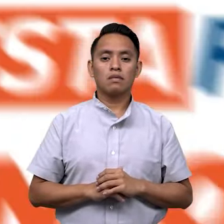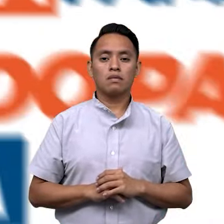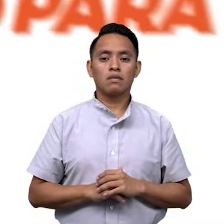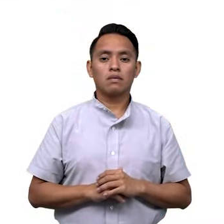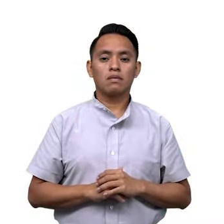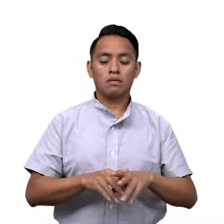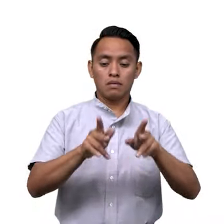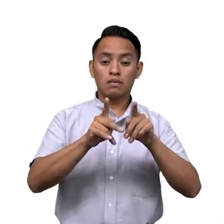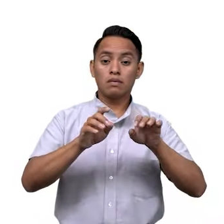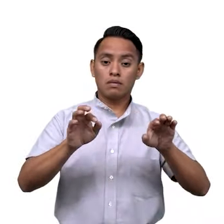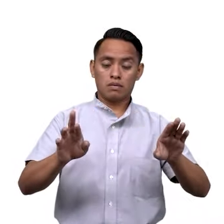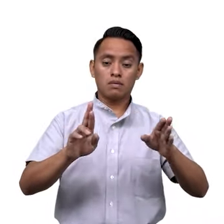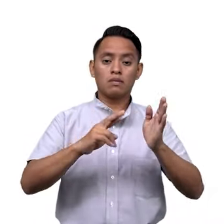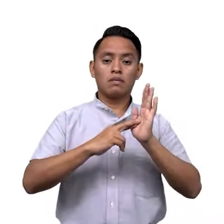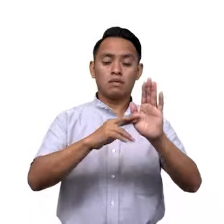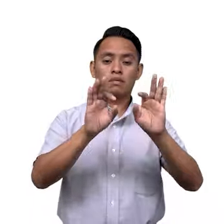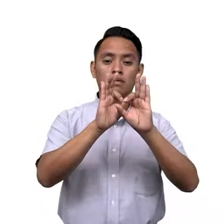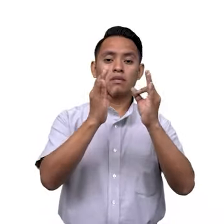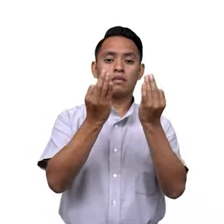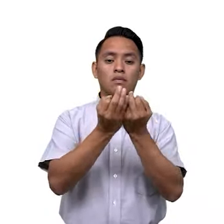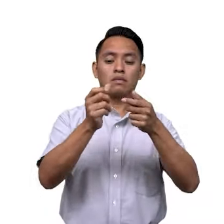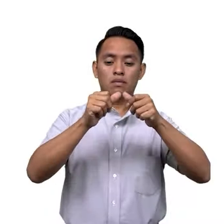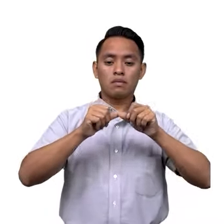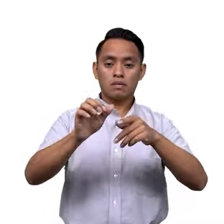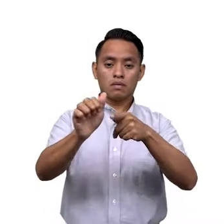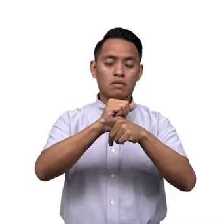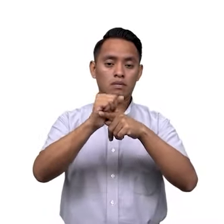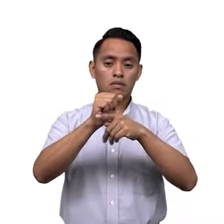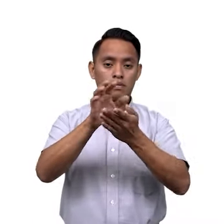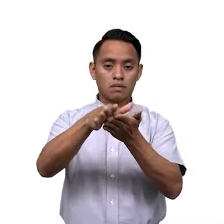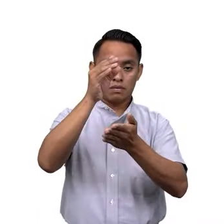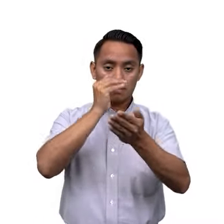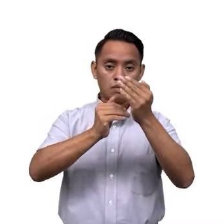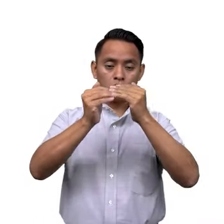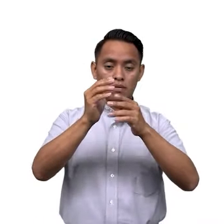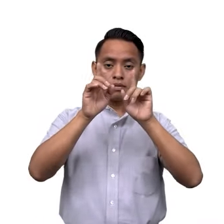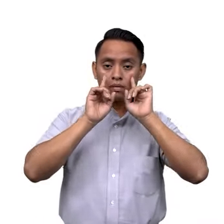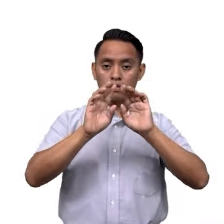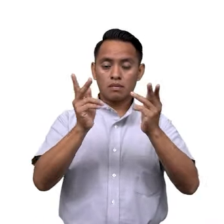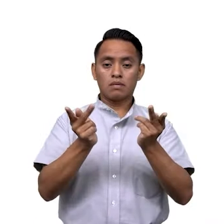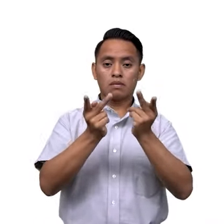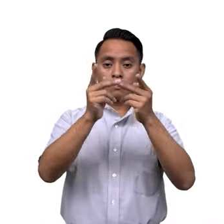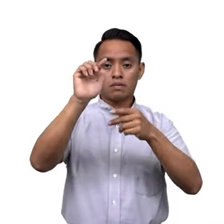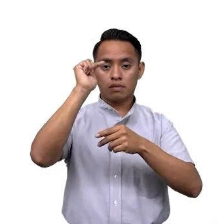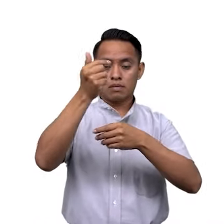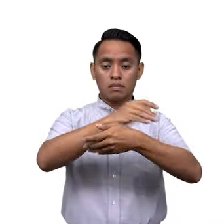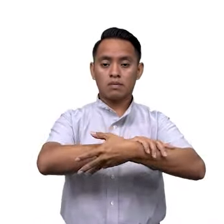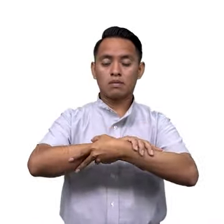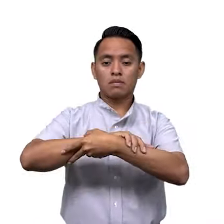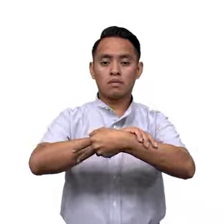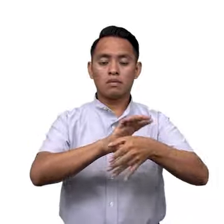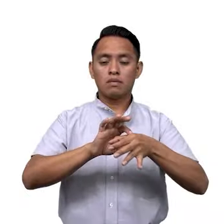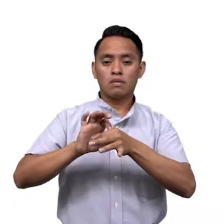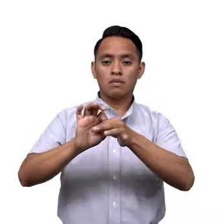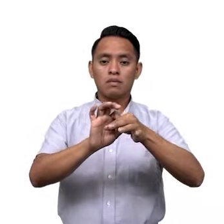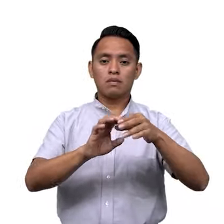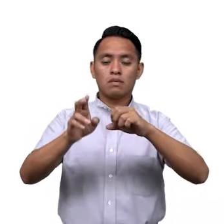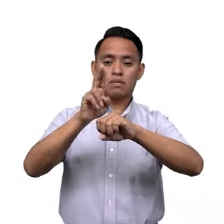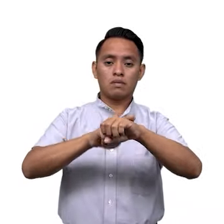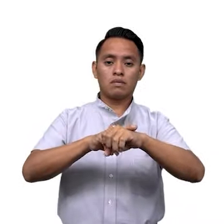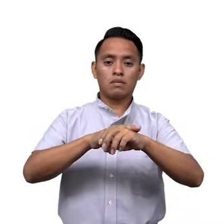Con nuestro plan de respuesta familiar nos seguimos preparando para proteger la vida. Gobierno de Reconciliación y Unidad